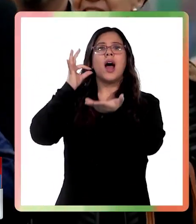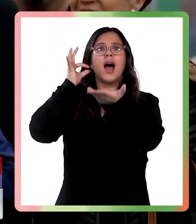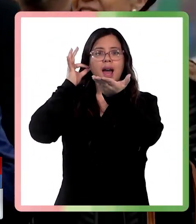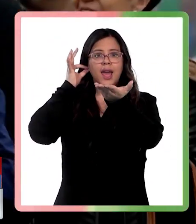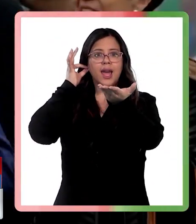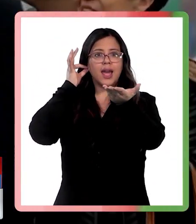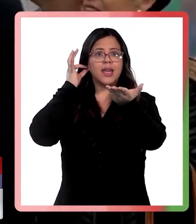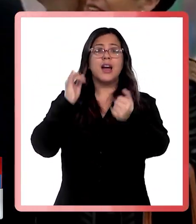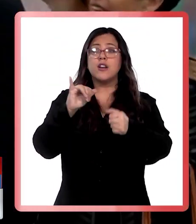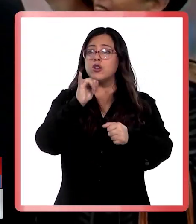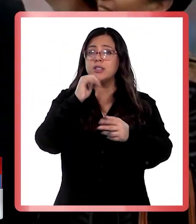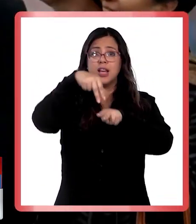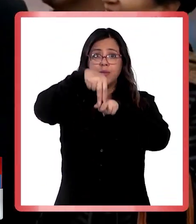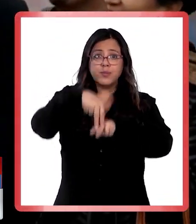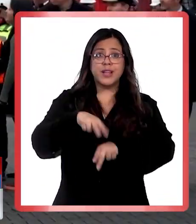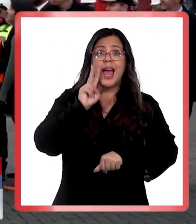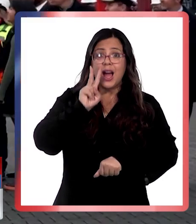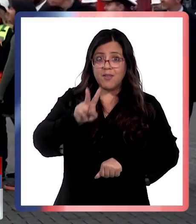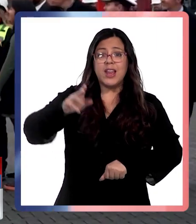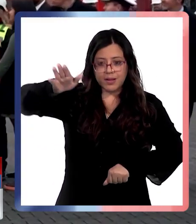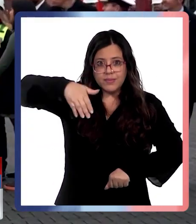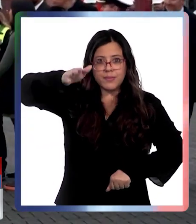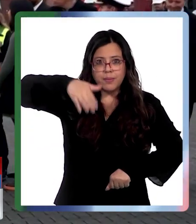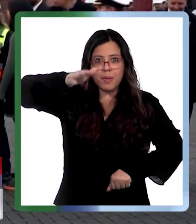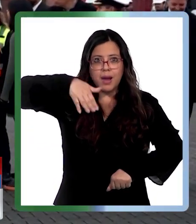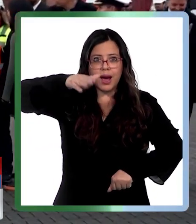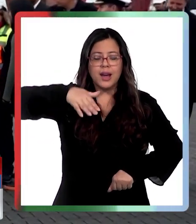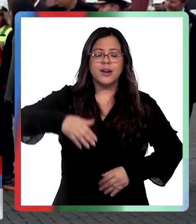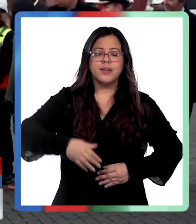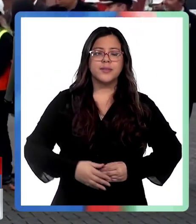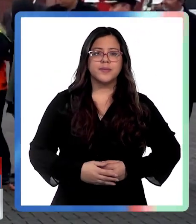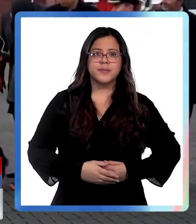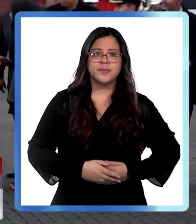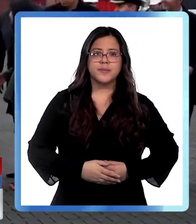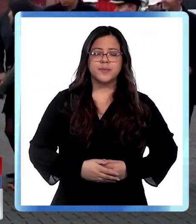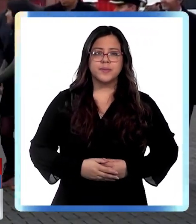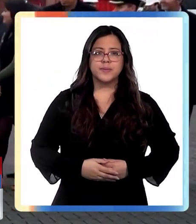Saludos a Joana allá arriba, me imagino, no sé si bajó acá. Ahí está Joana, venga por acá, Joana.